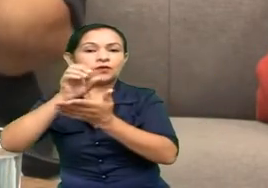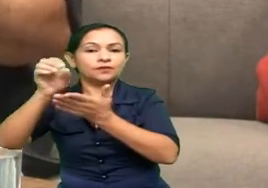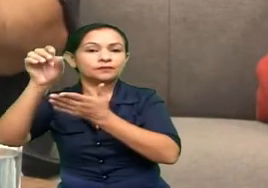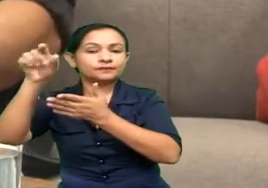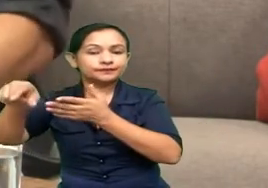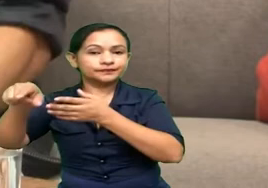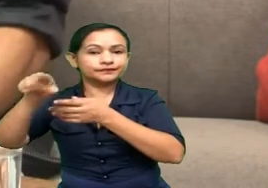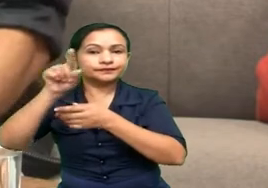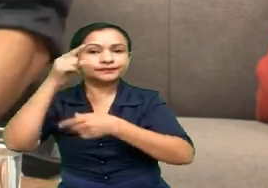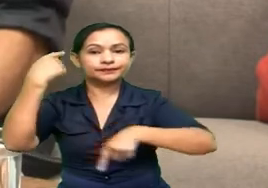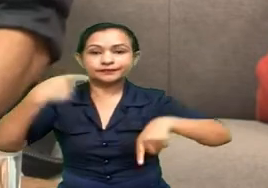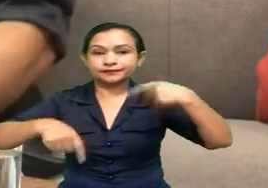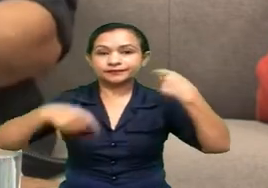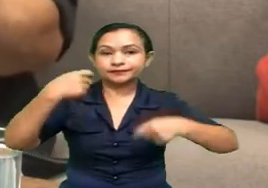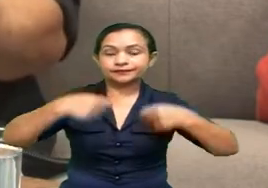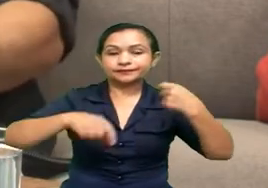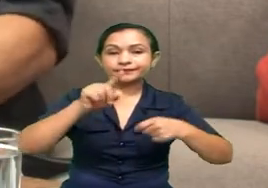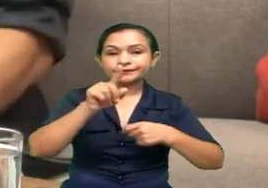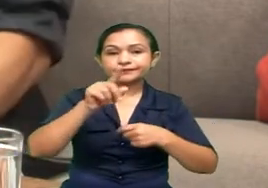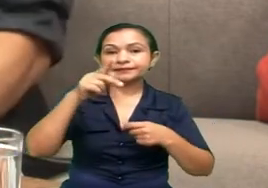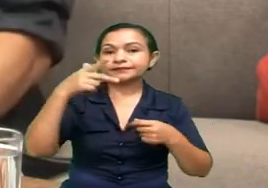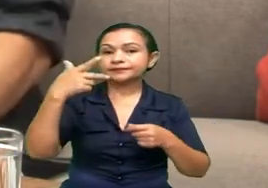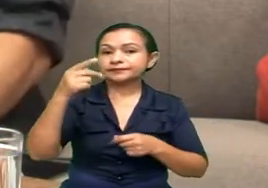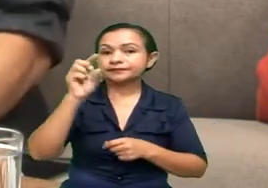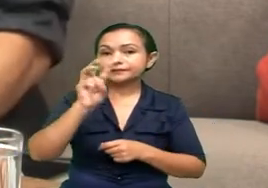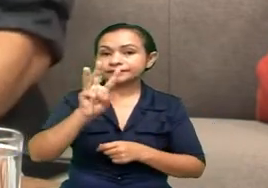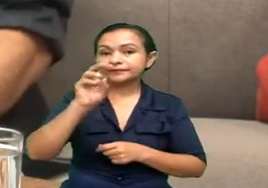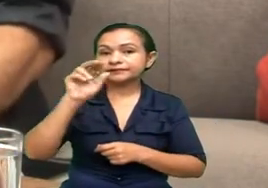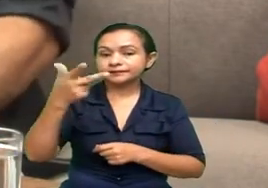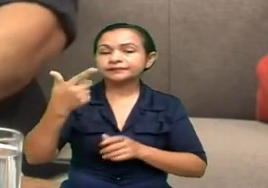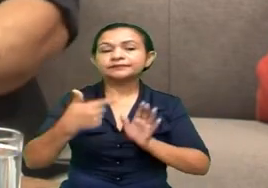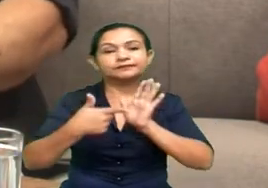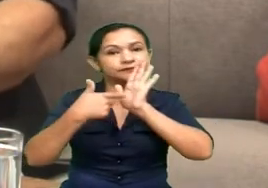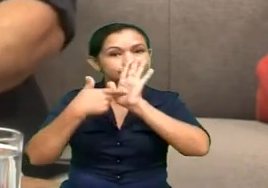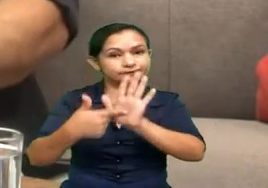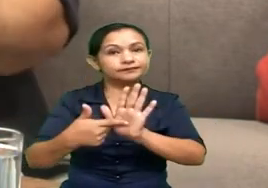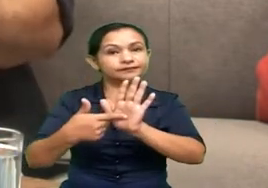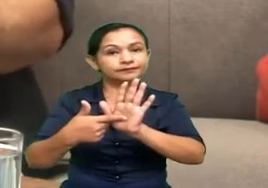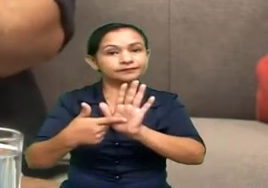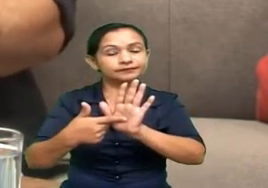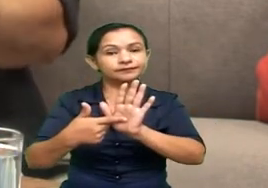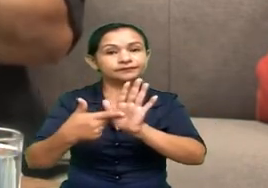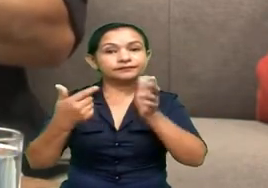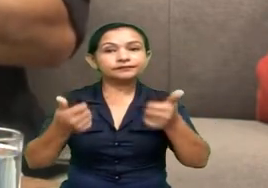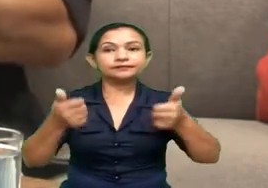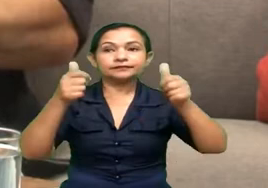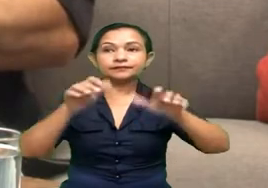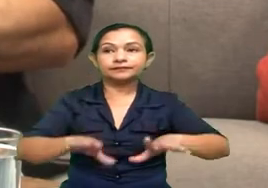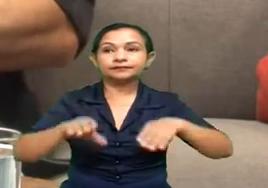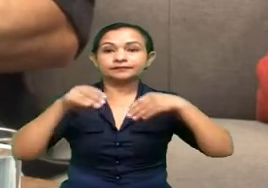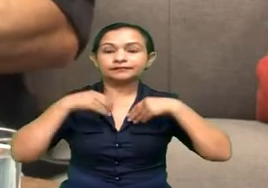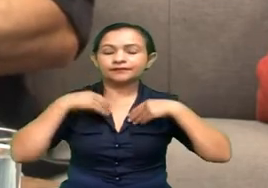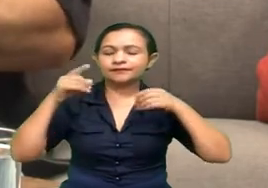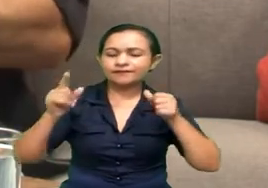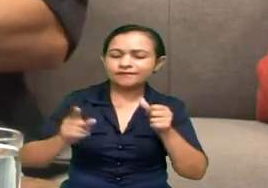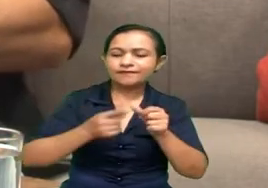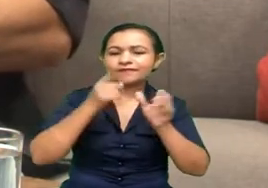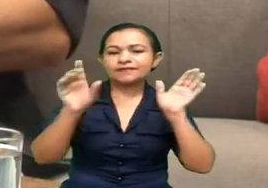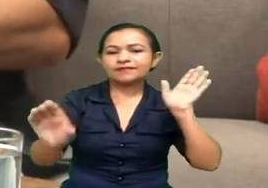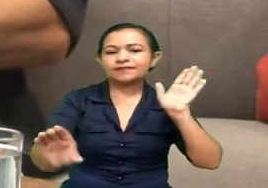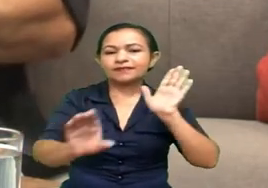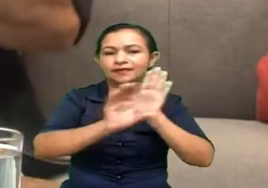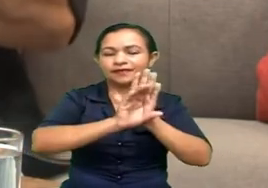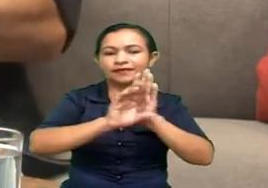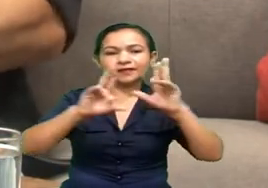En un septiembre de 1838, por ejemplo, se aprueba la primera constitución de